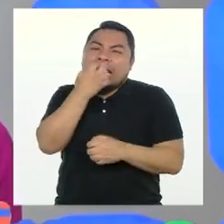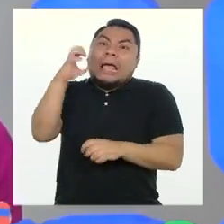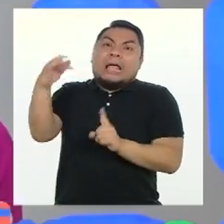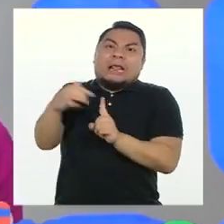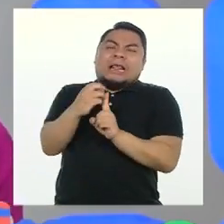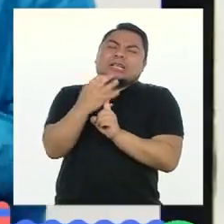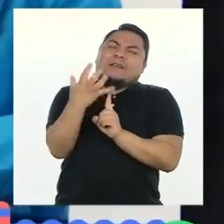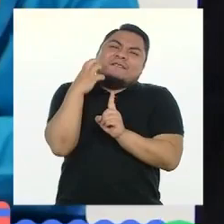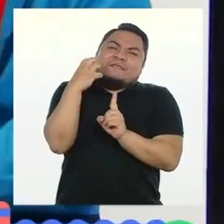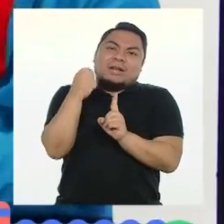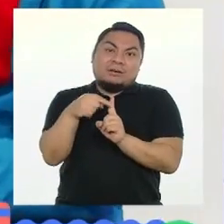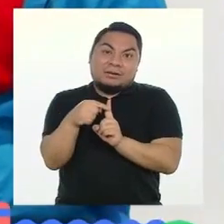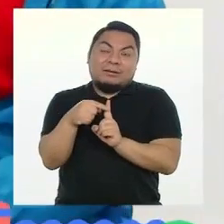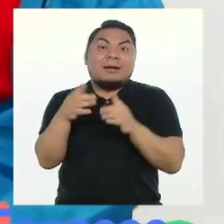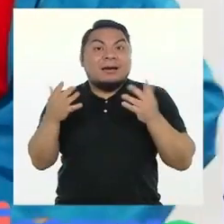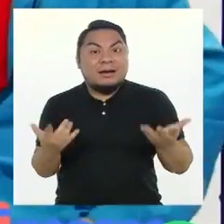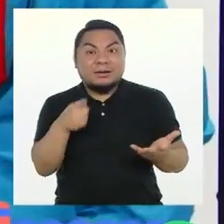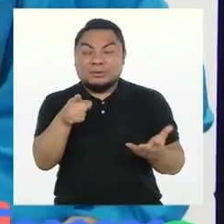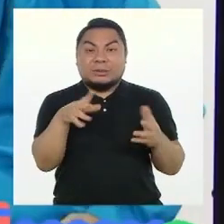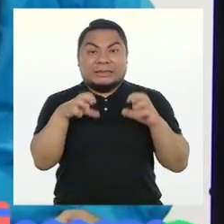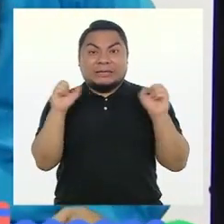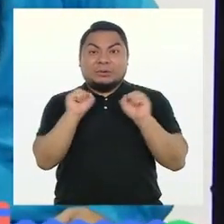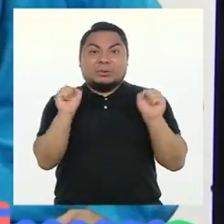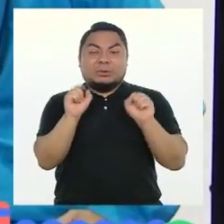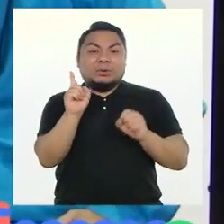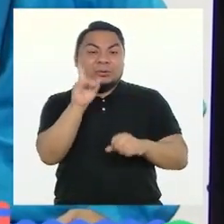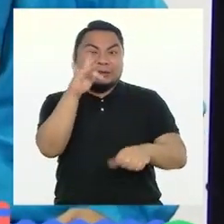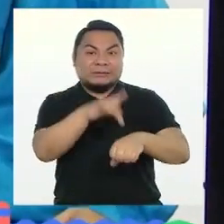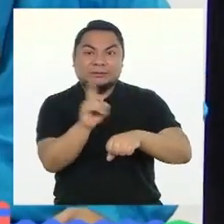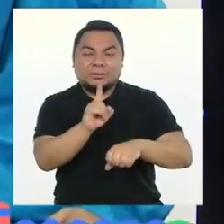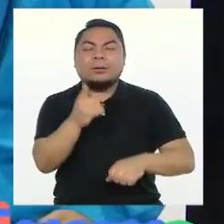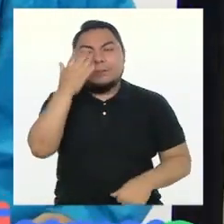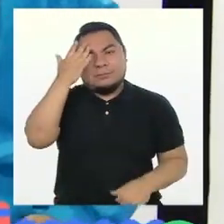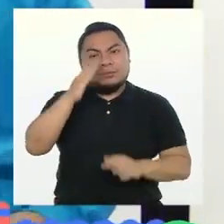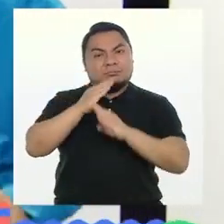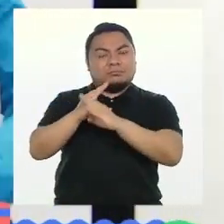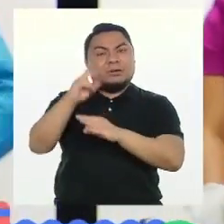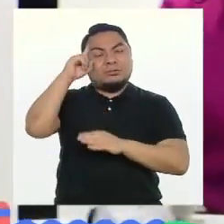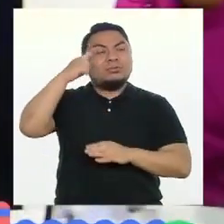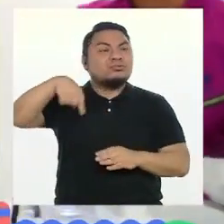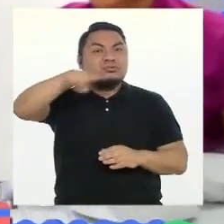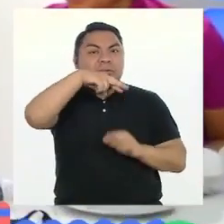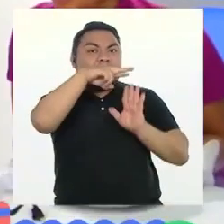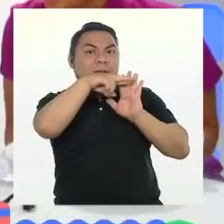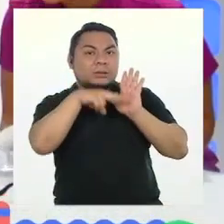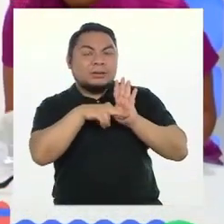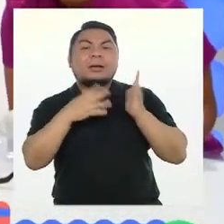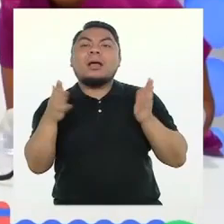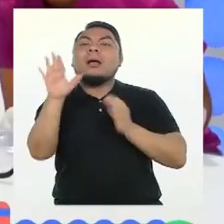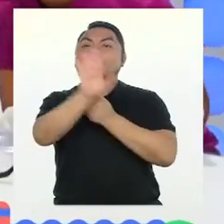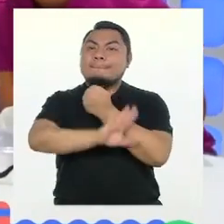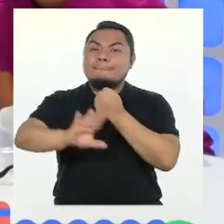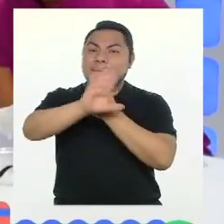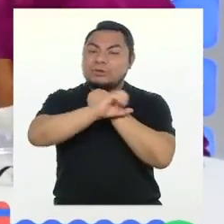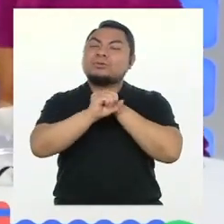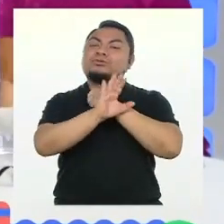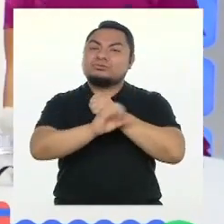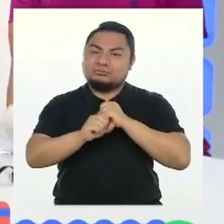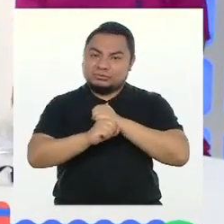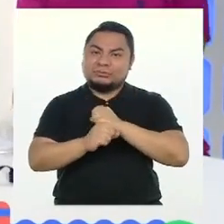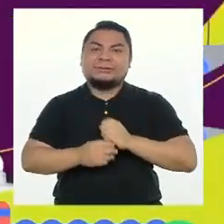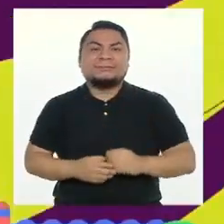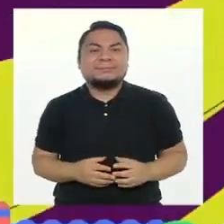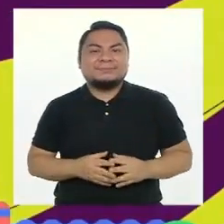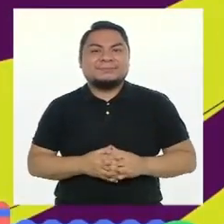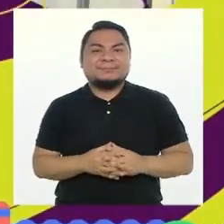Y como no queremos quemarnos por frío, tenemos que cumplir la primera regla de todo buen experimentor. Protección y seguridad.